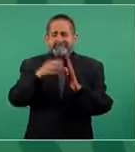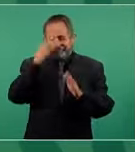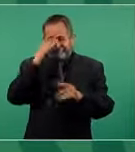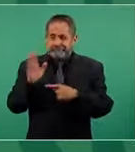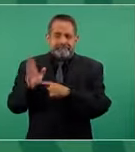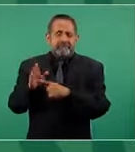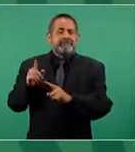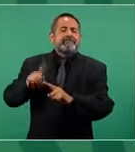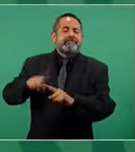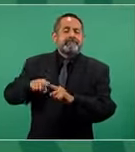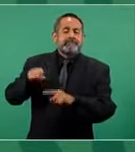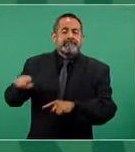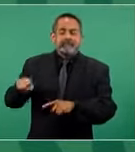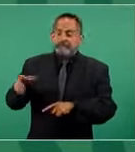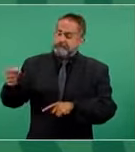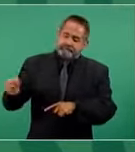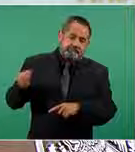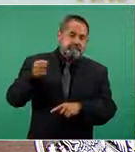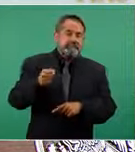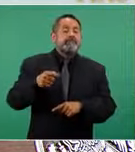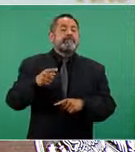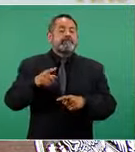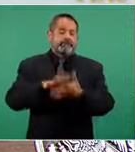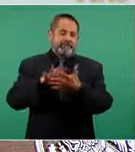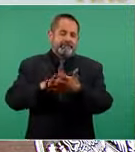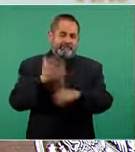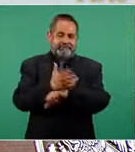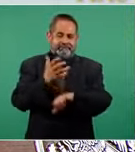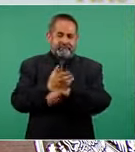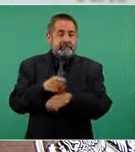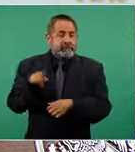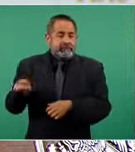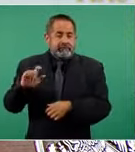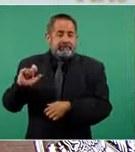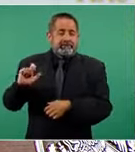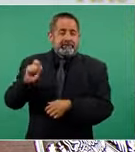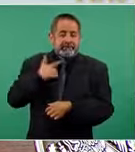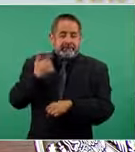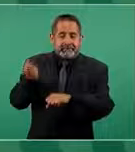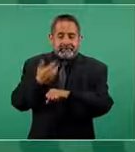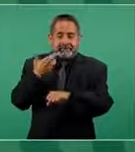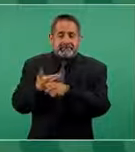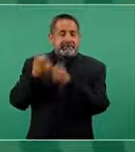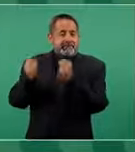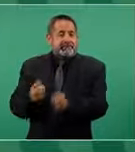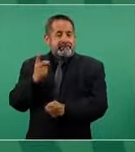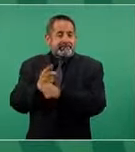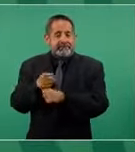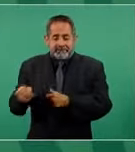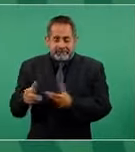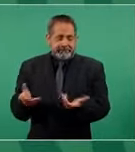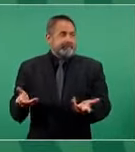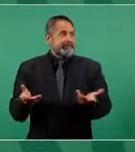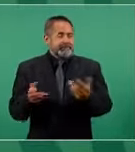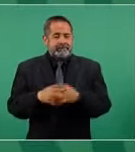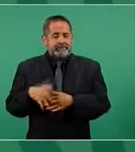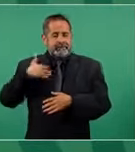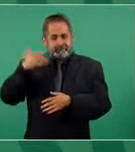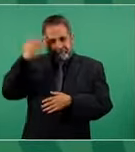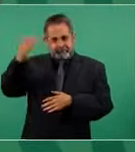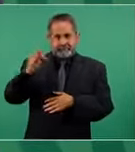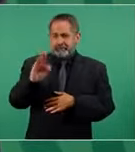está preso en Estados Unidos el que fue secretario de Seguridad Pública durante el gobierno de